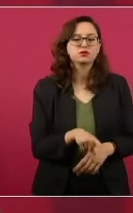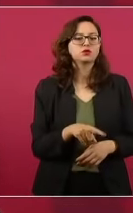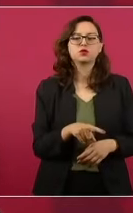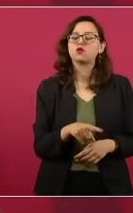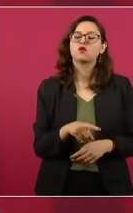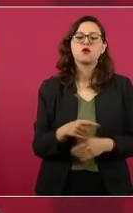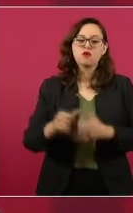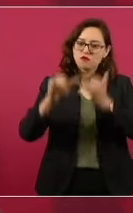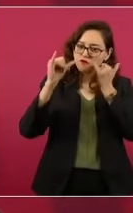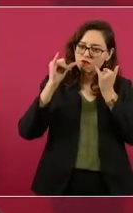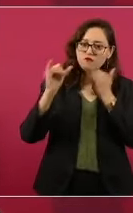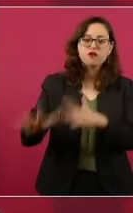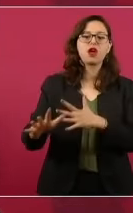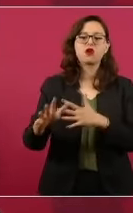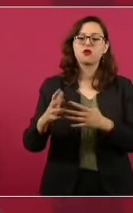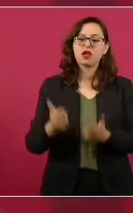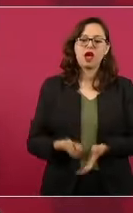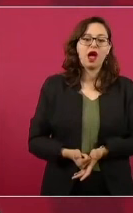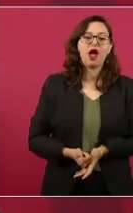a